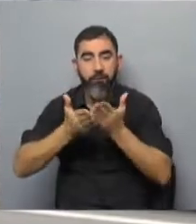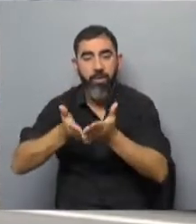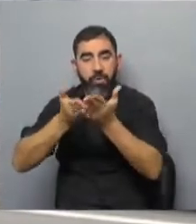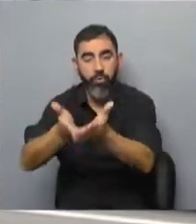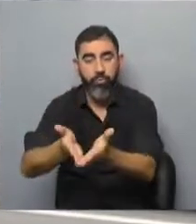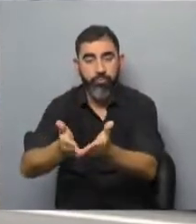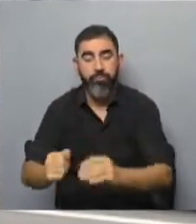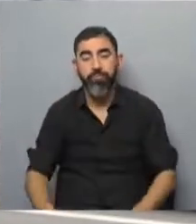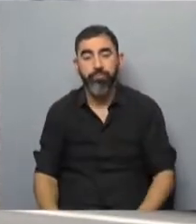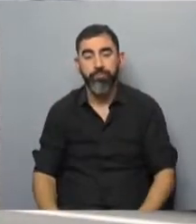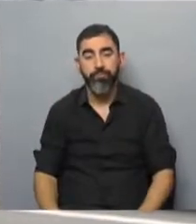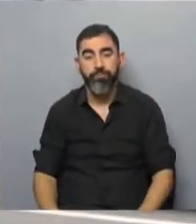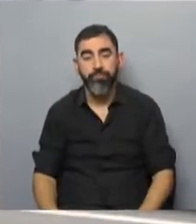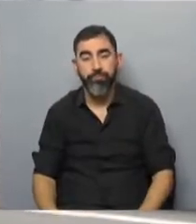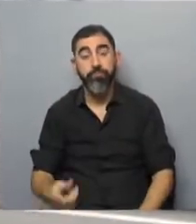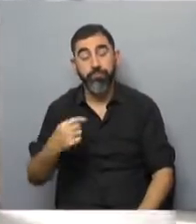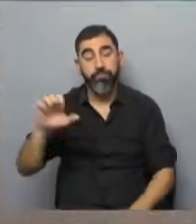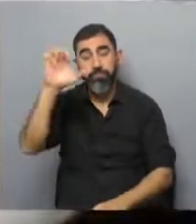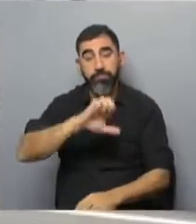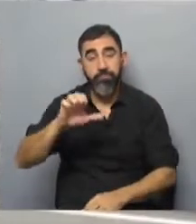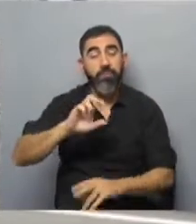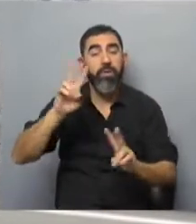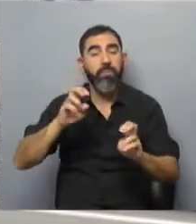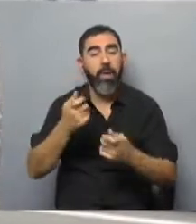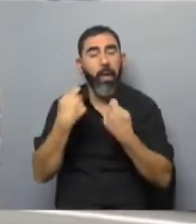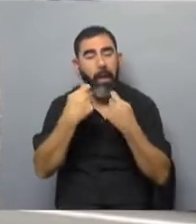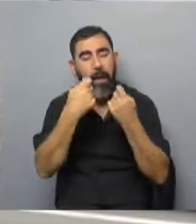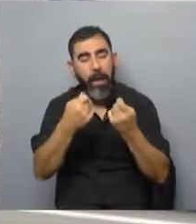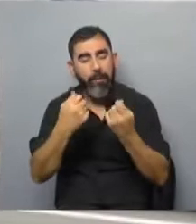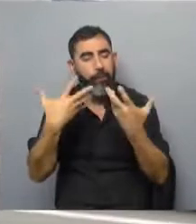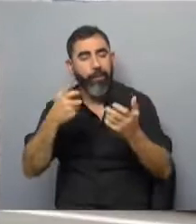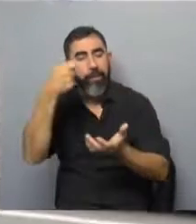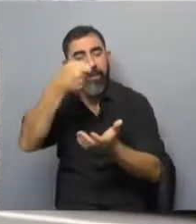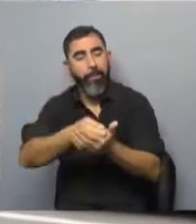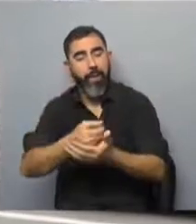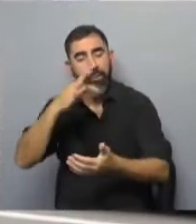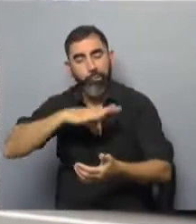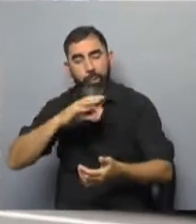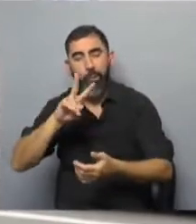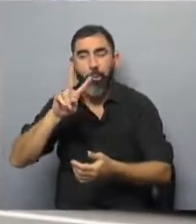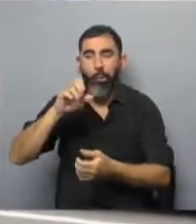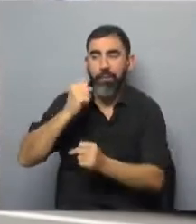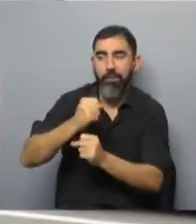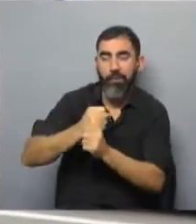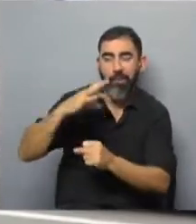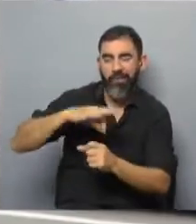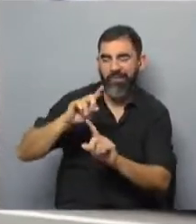embarcaciones. Entonces nosotros entendemos de que la empresa, por una cuestión de costos, de no querer pagarle a uno o dos trabajadores más,